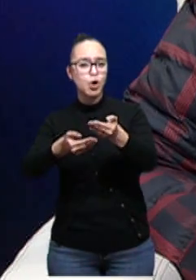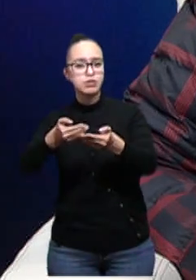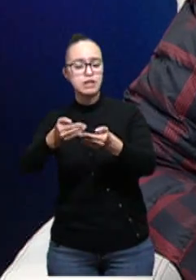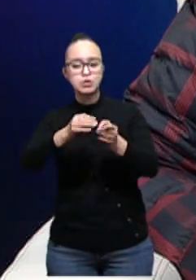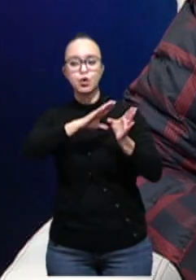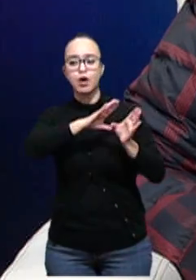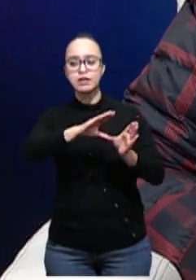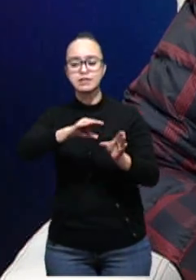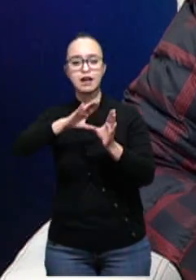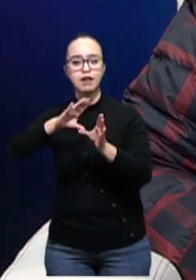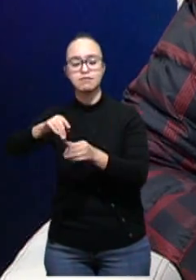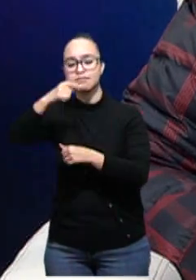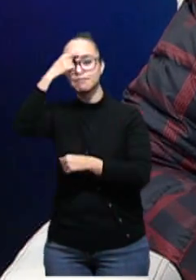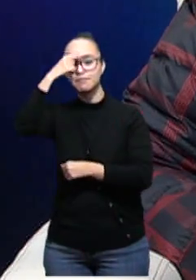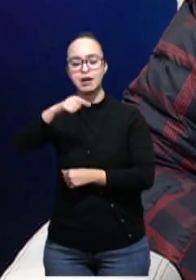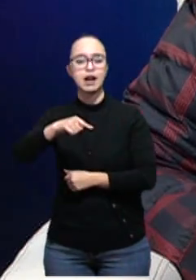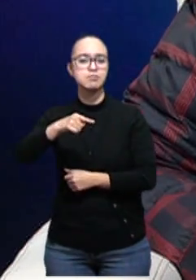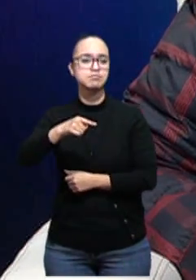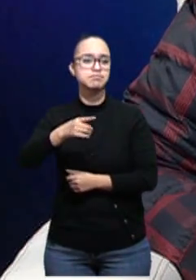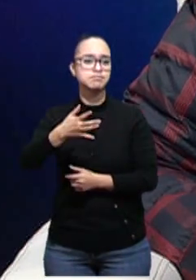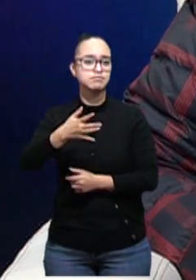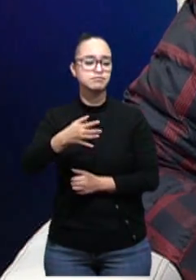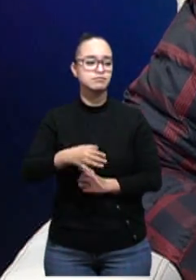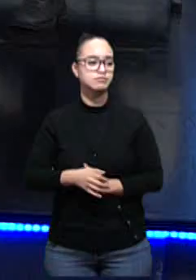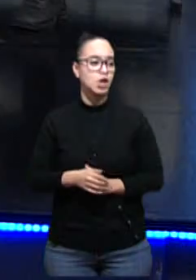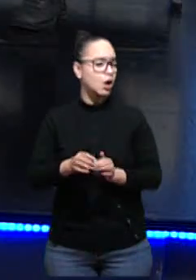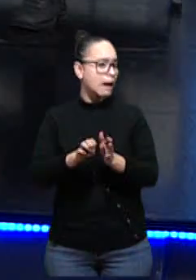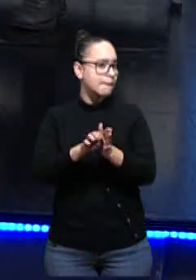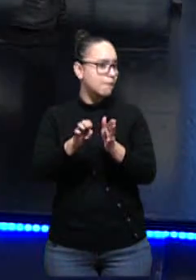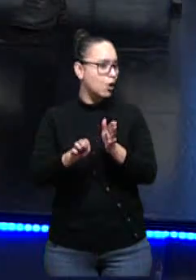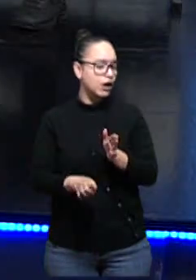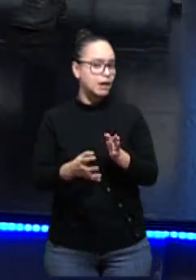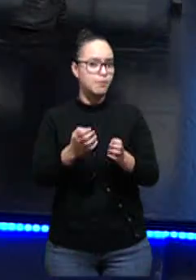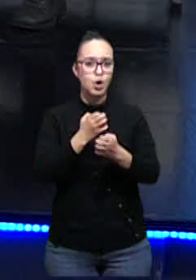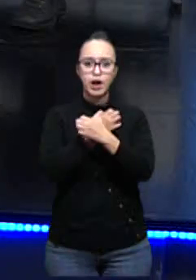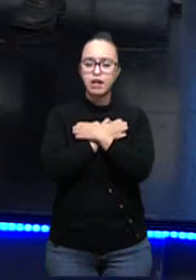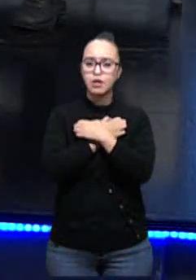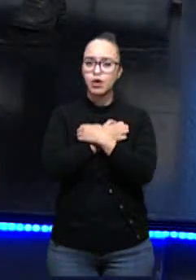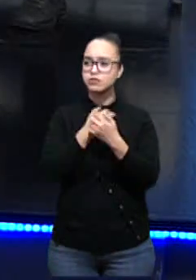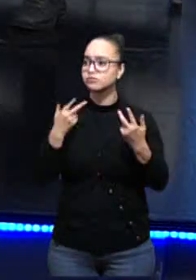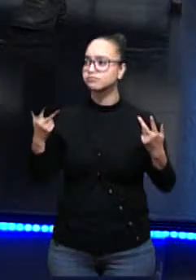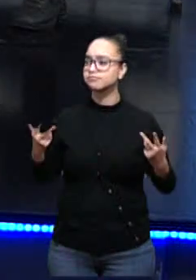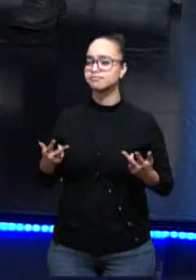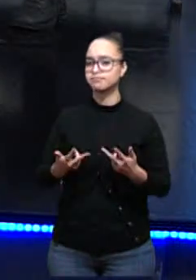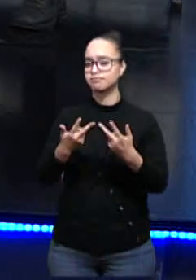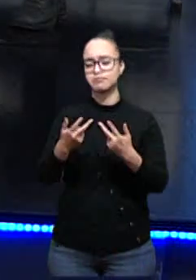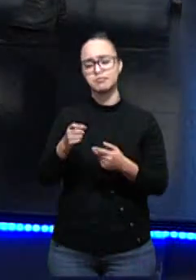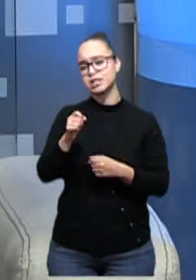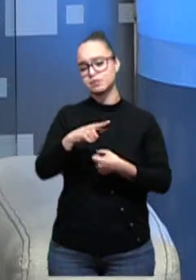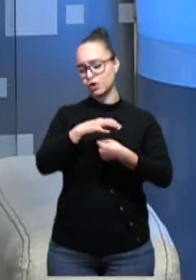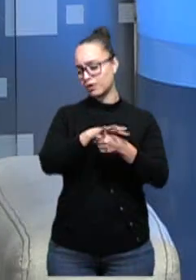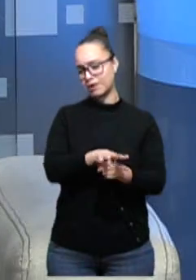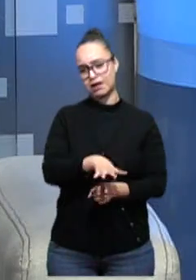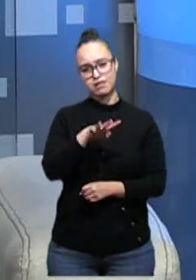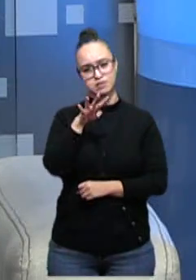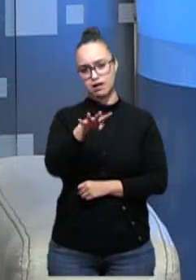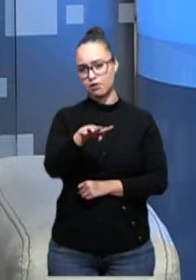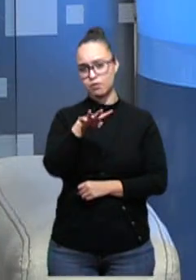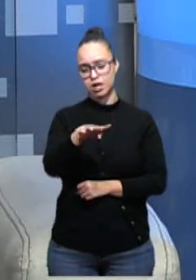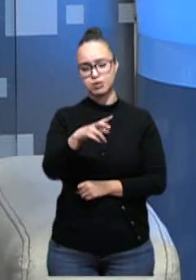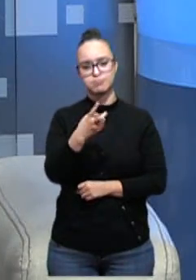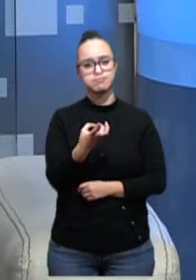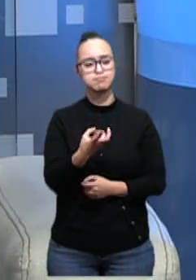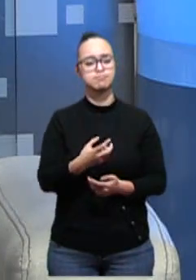pedagógico para las cuestiones de qué hacer en el caso de la educación a distancia derivado de la pandemia. Entonces,